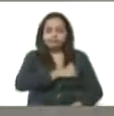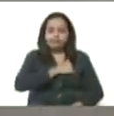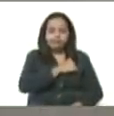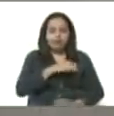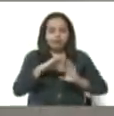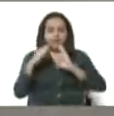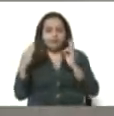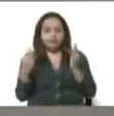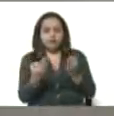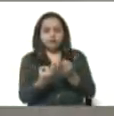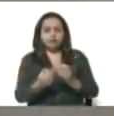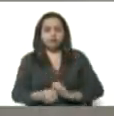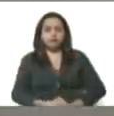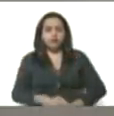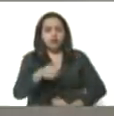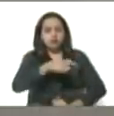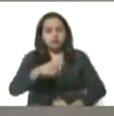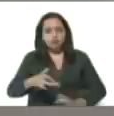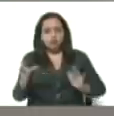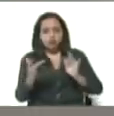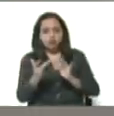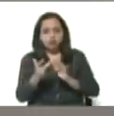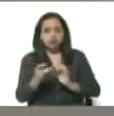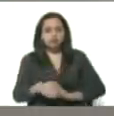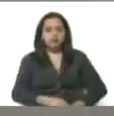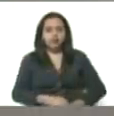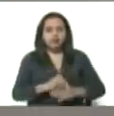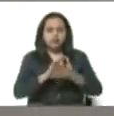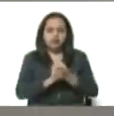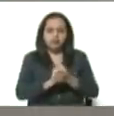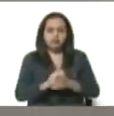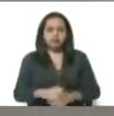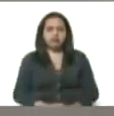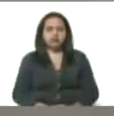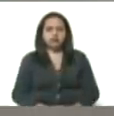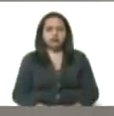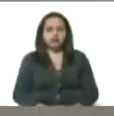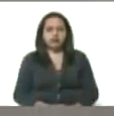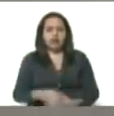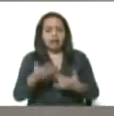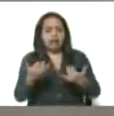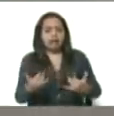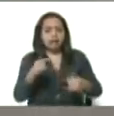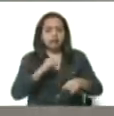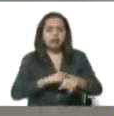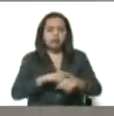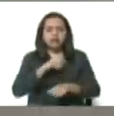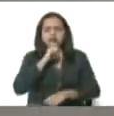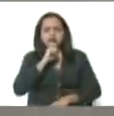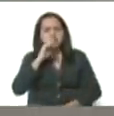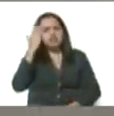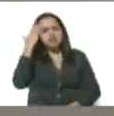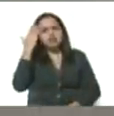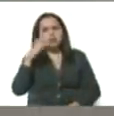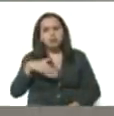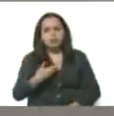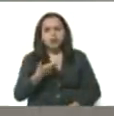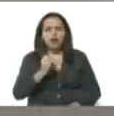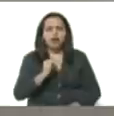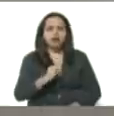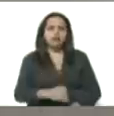sus familiares, a sus deudos, a sus amigos, por este momento tan sensible que sabemos que pueden